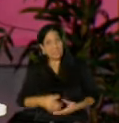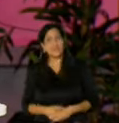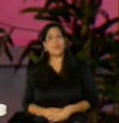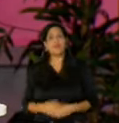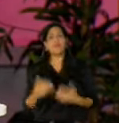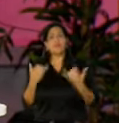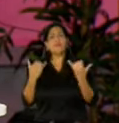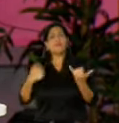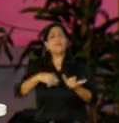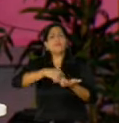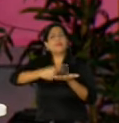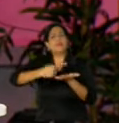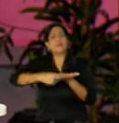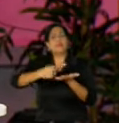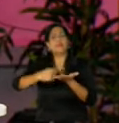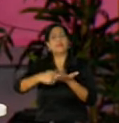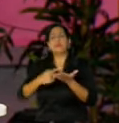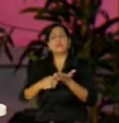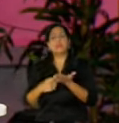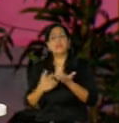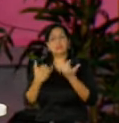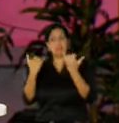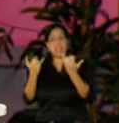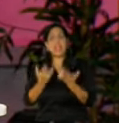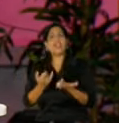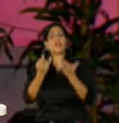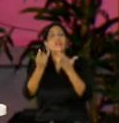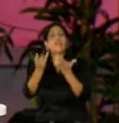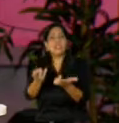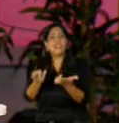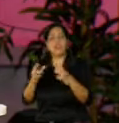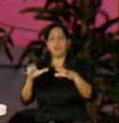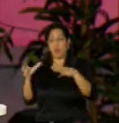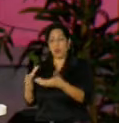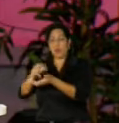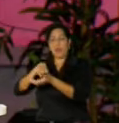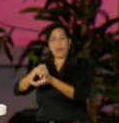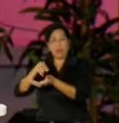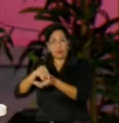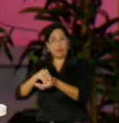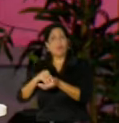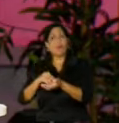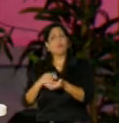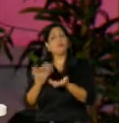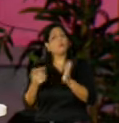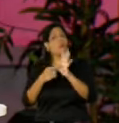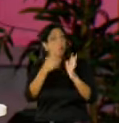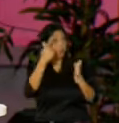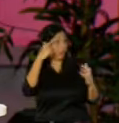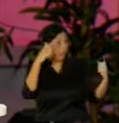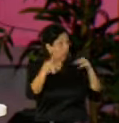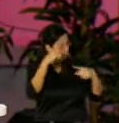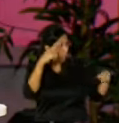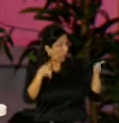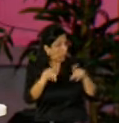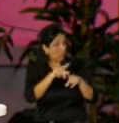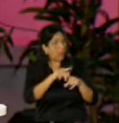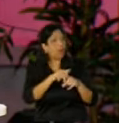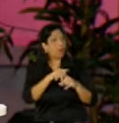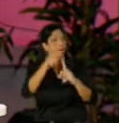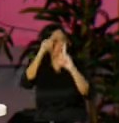¿cuánto peso o hasta dónde pueden llegar las recomendaciones del Task Force cuando ustedes tienen un consenso sobre una